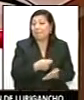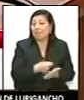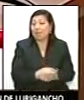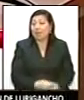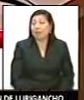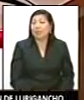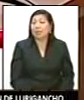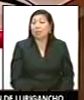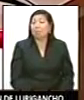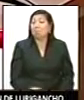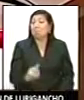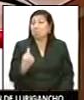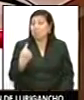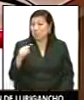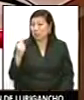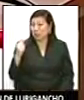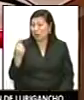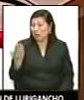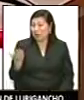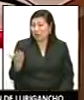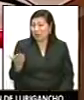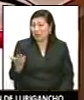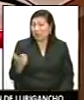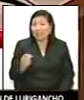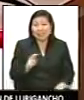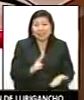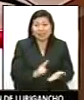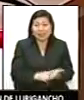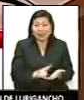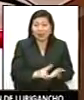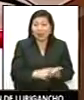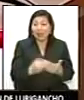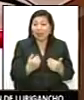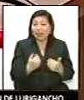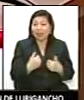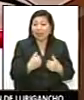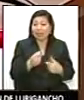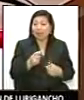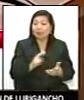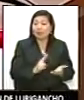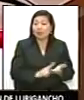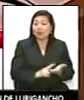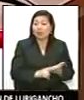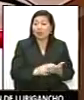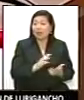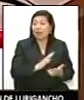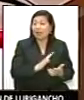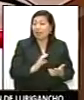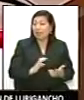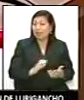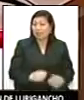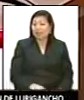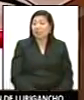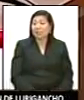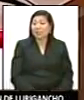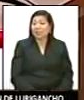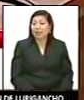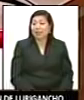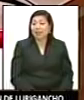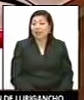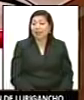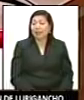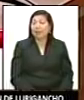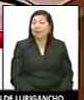son miles de millones, que tiene la seguridad social, que le tienen a la seguridad social el Estado y el sector privado.